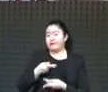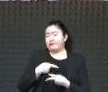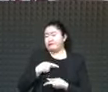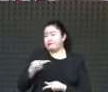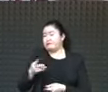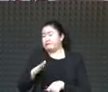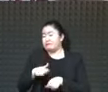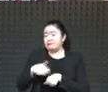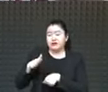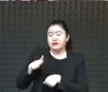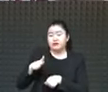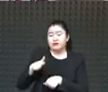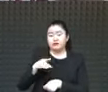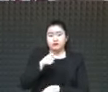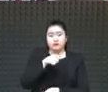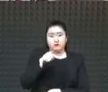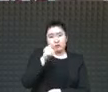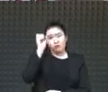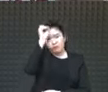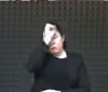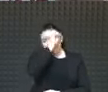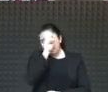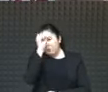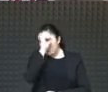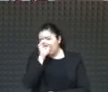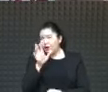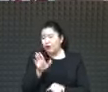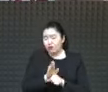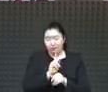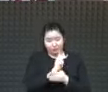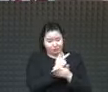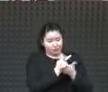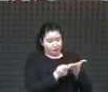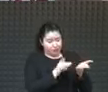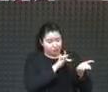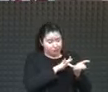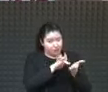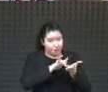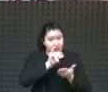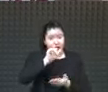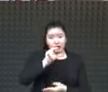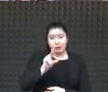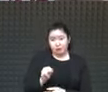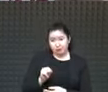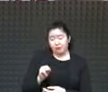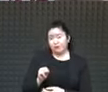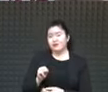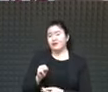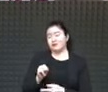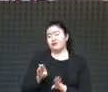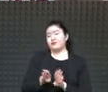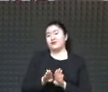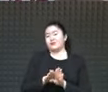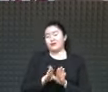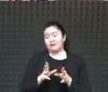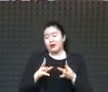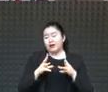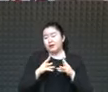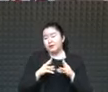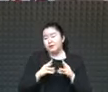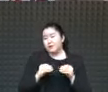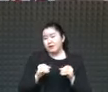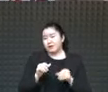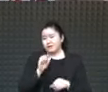qué tanto ha impactado precisamente estos programas para, pues, si no frenar, disminuir